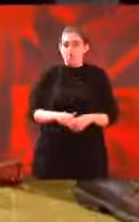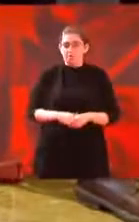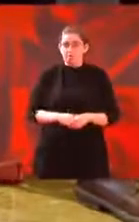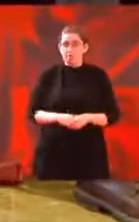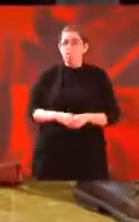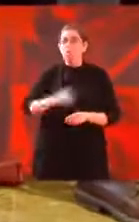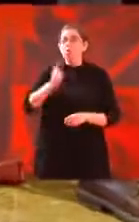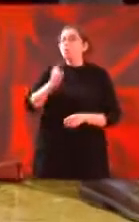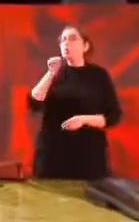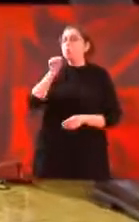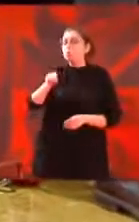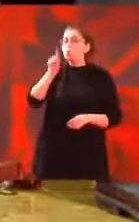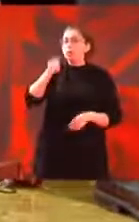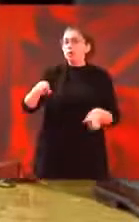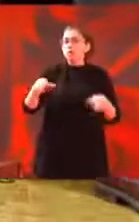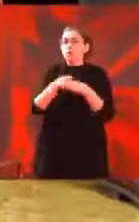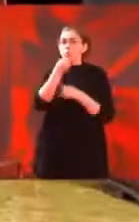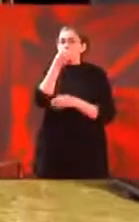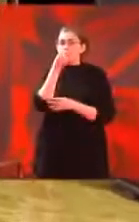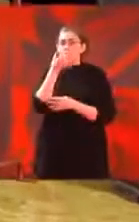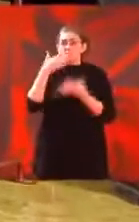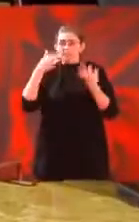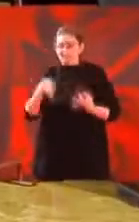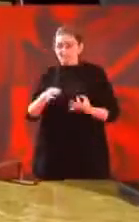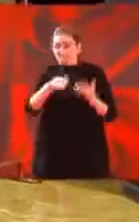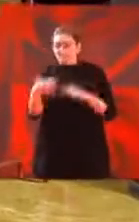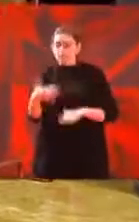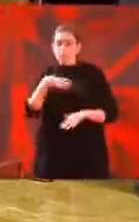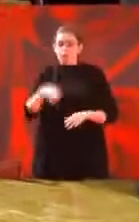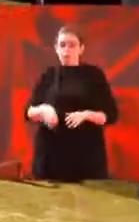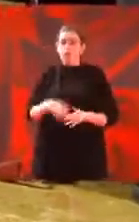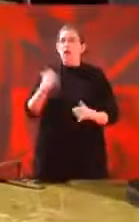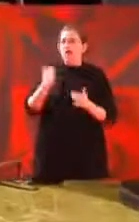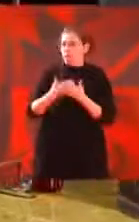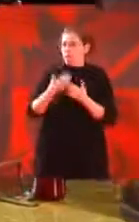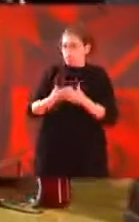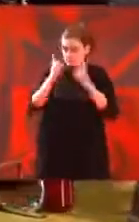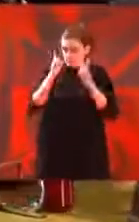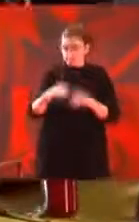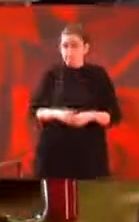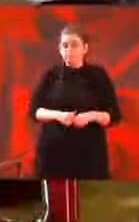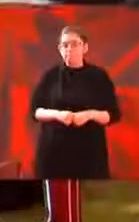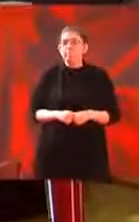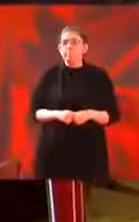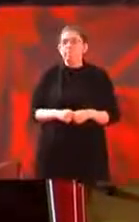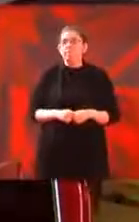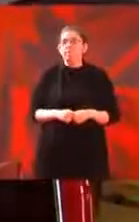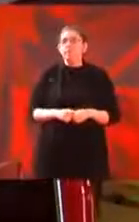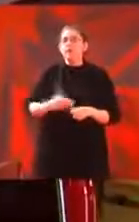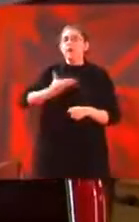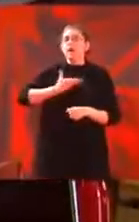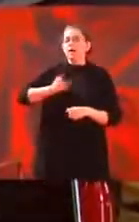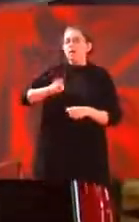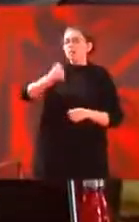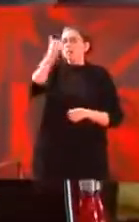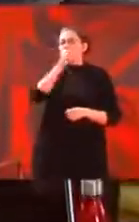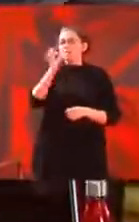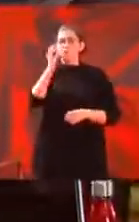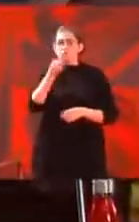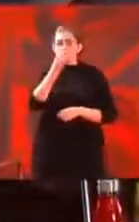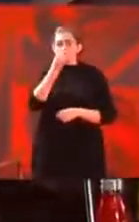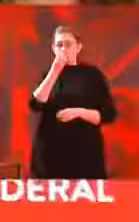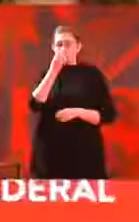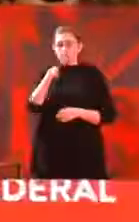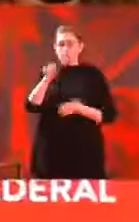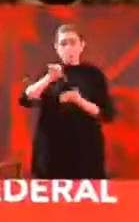solo tú y el Partido Socialista lo podéis hacer realidad. Como lo demuestran, por cierto, la enorme cantidad de alcaldes y alcaldesas socialistas de